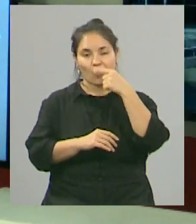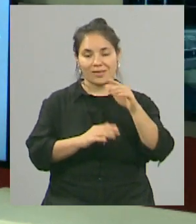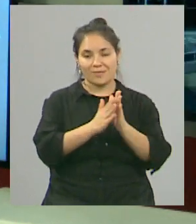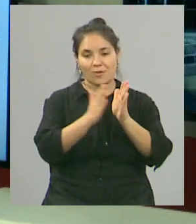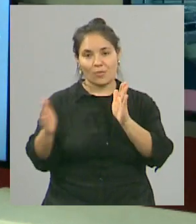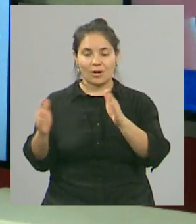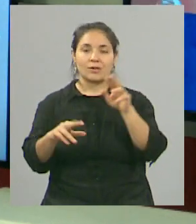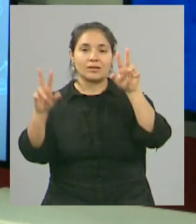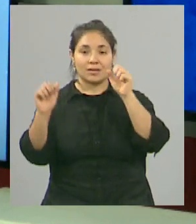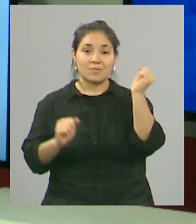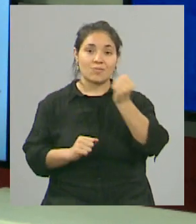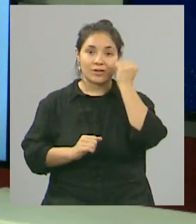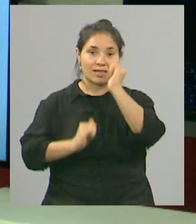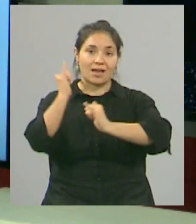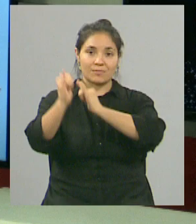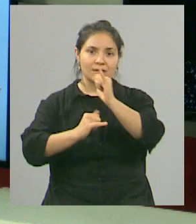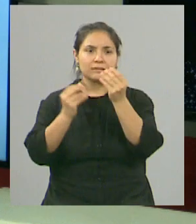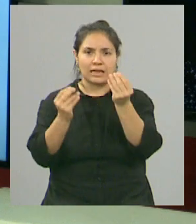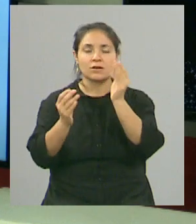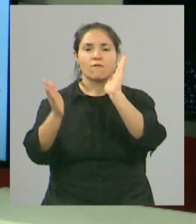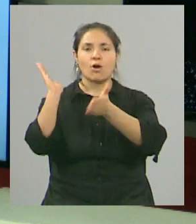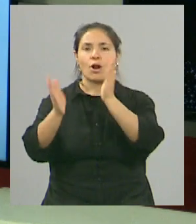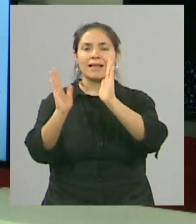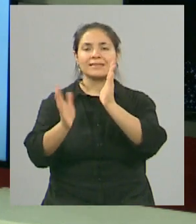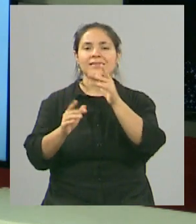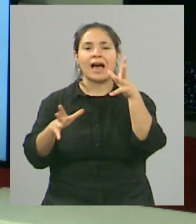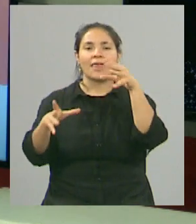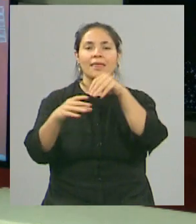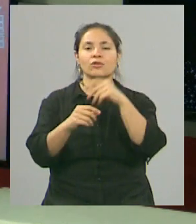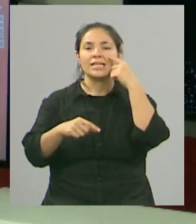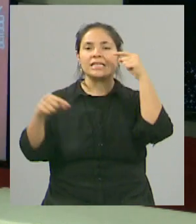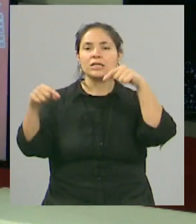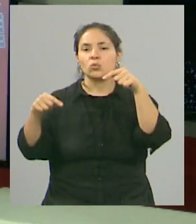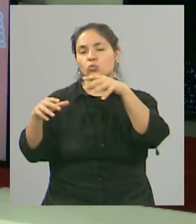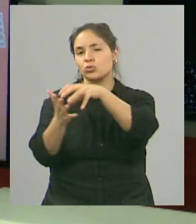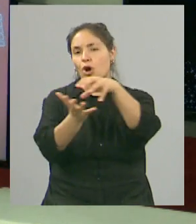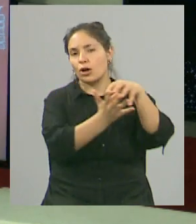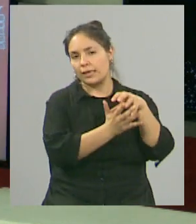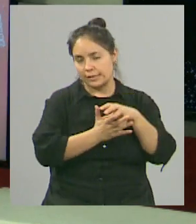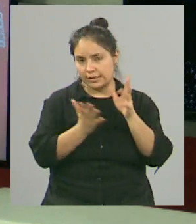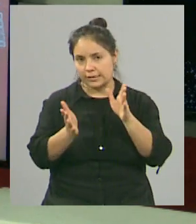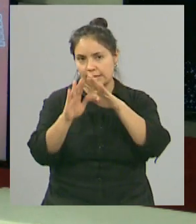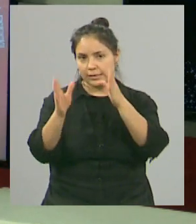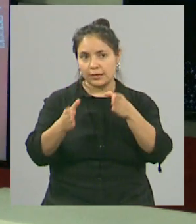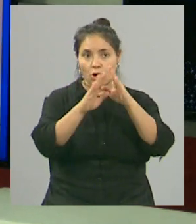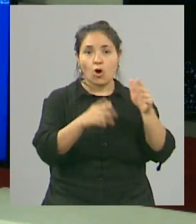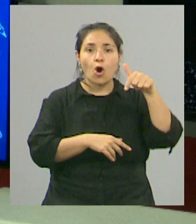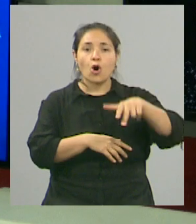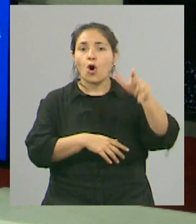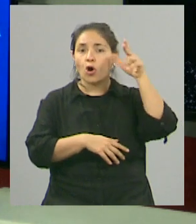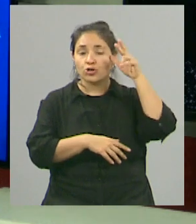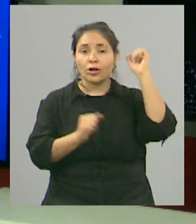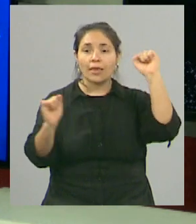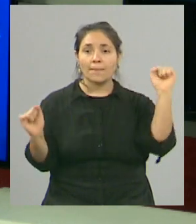algo que es muy importante, que tiene que ver con la violencia institucional. Hoy es, en 8 de mayo, el Día de la